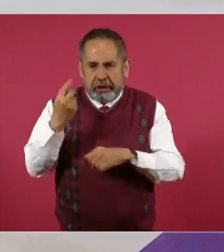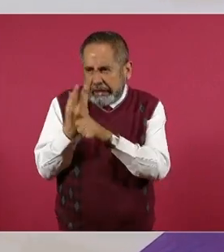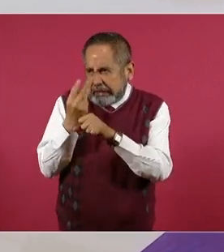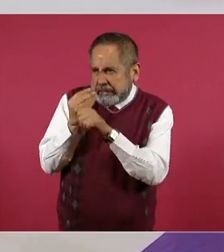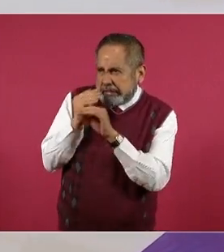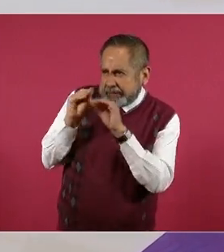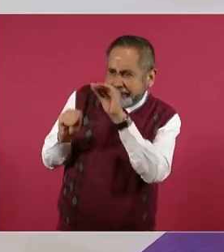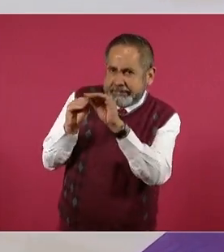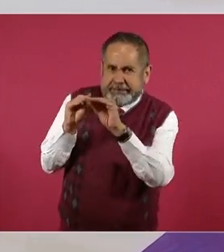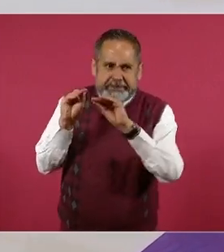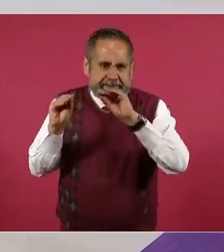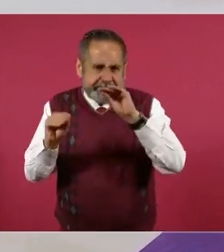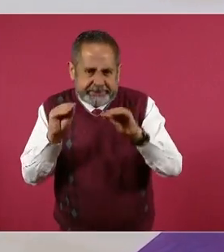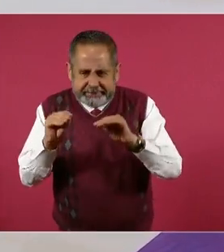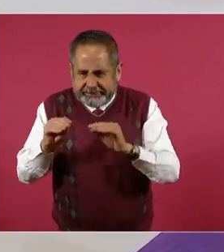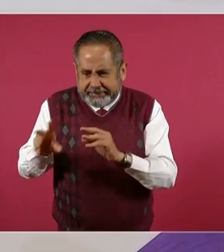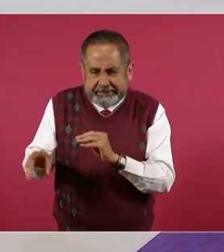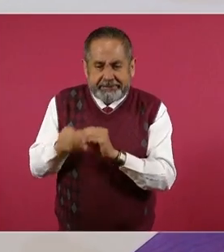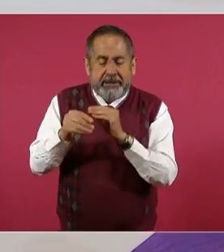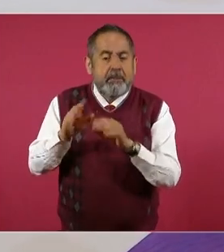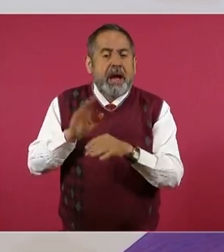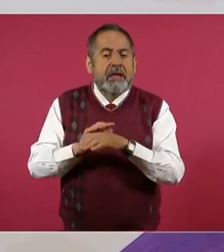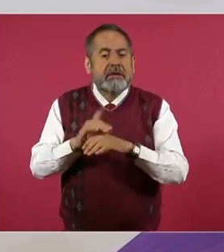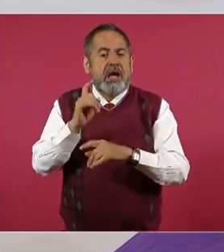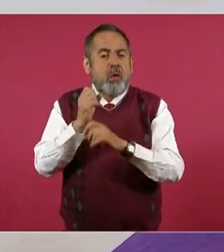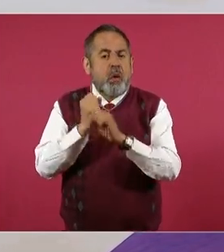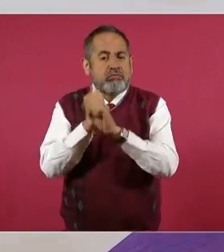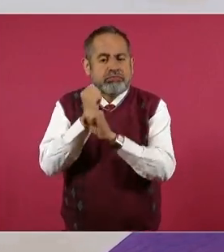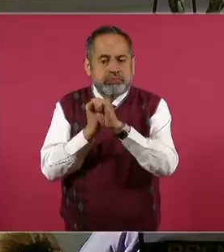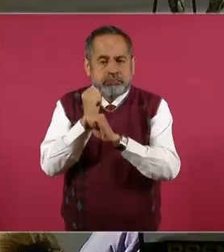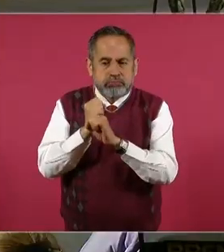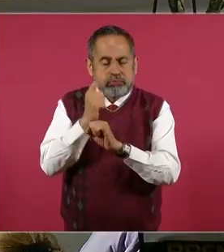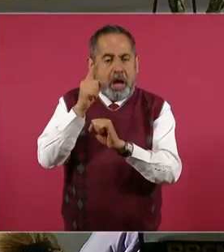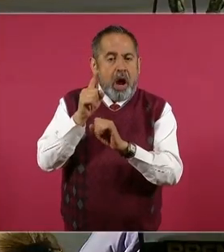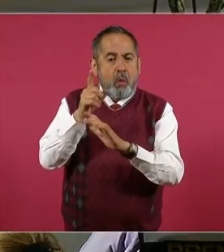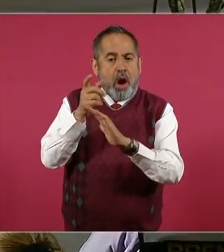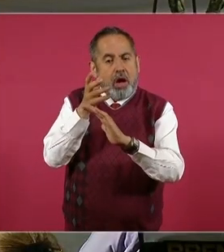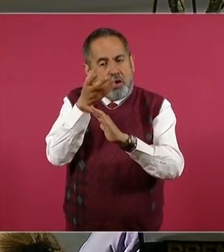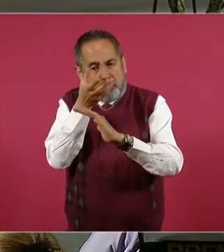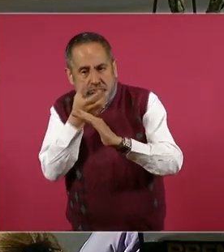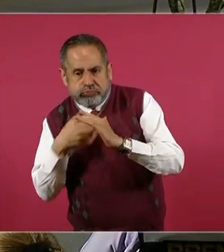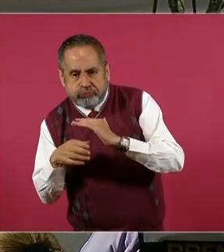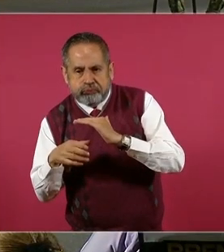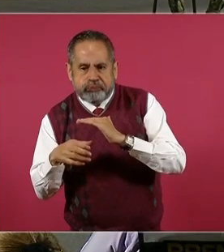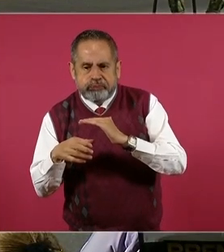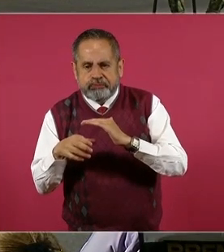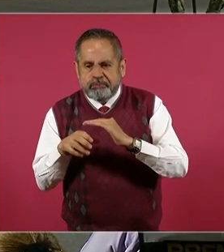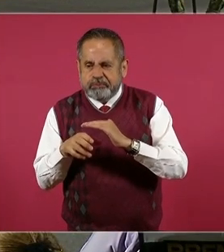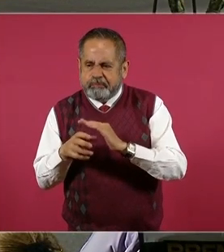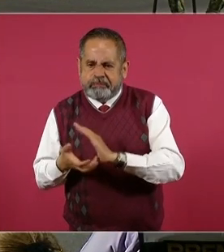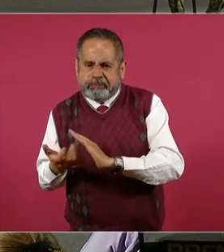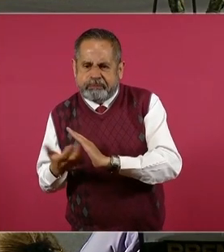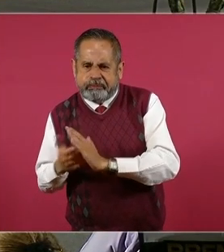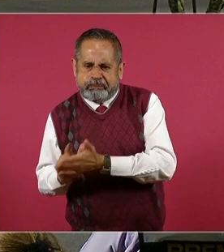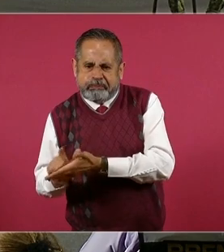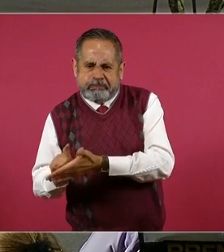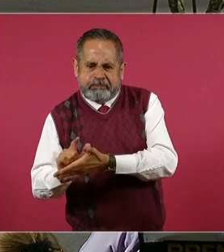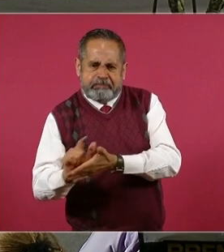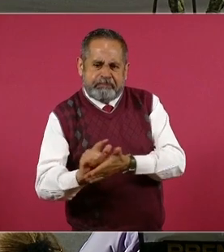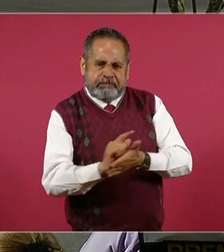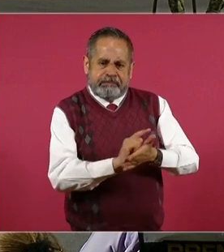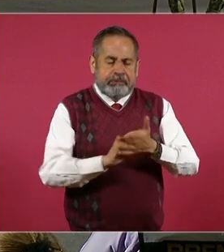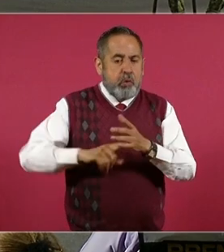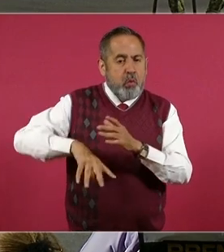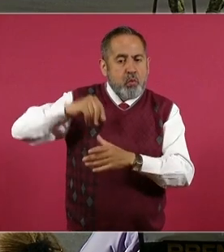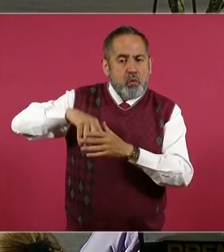acoplar una bomba de dragado sumergible y con esto incrementamos su capacidad y rendimiento,